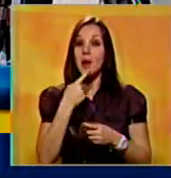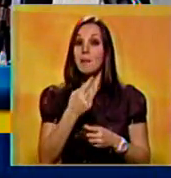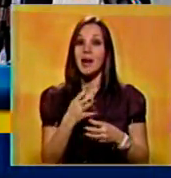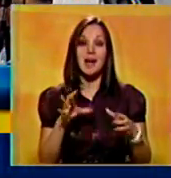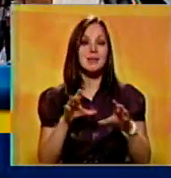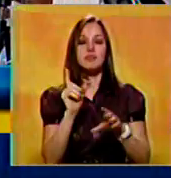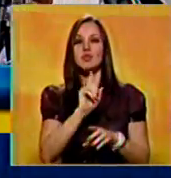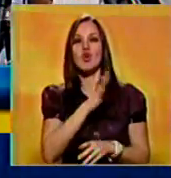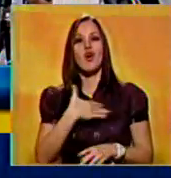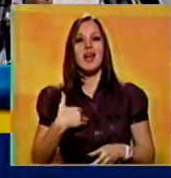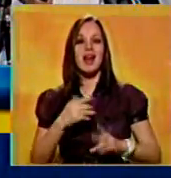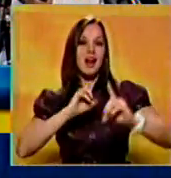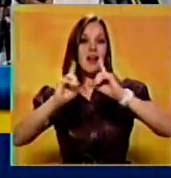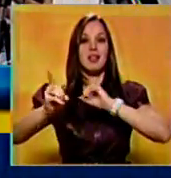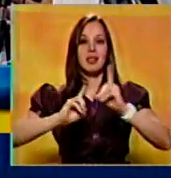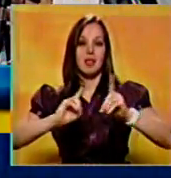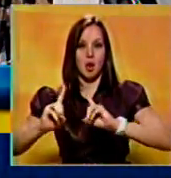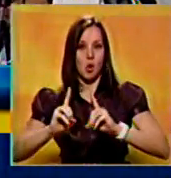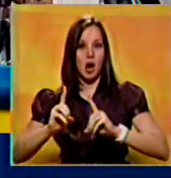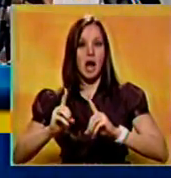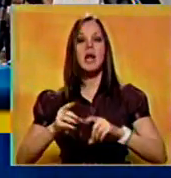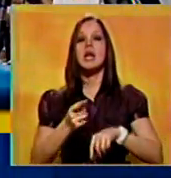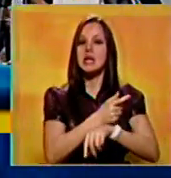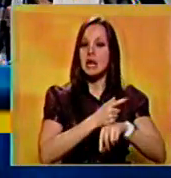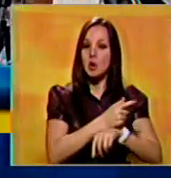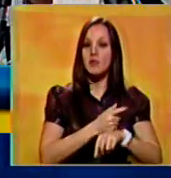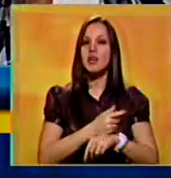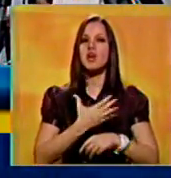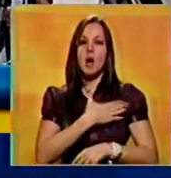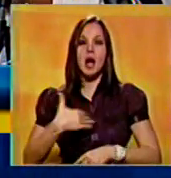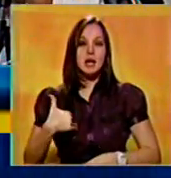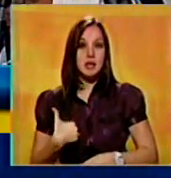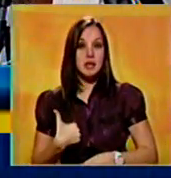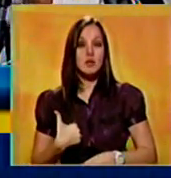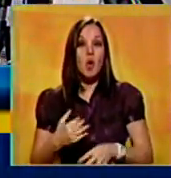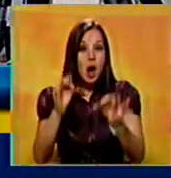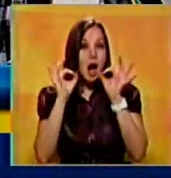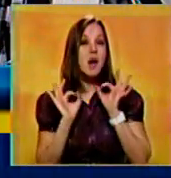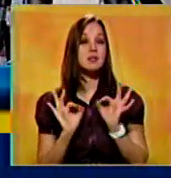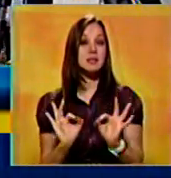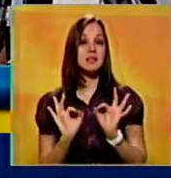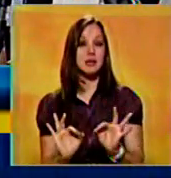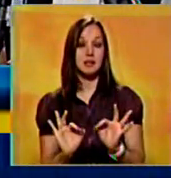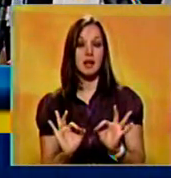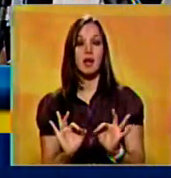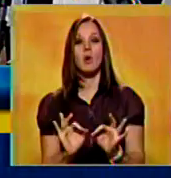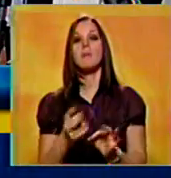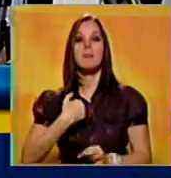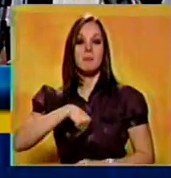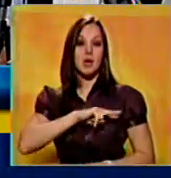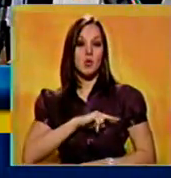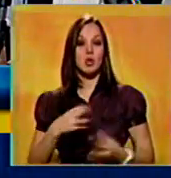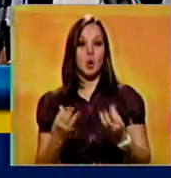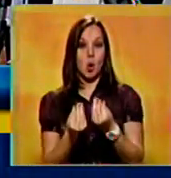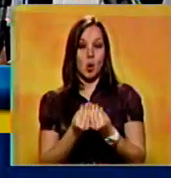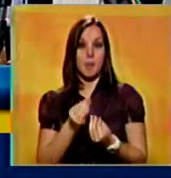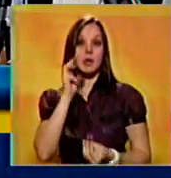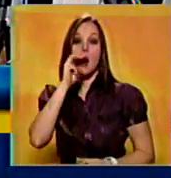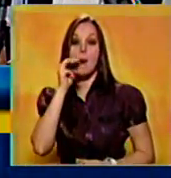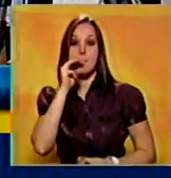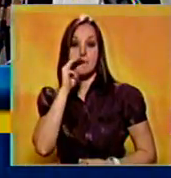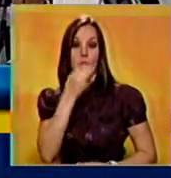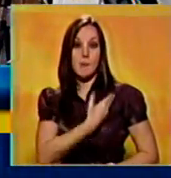congelar un poco el proceso de diálogo que viene dando dándose en el país acertado proceso de diálogo que ha convocado nuestro compatriota bolivariano presidente maduro